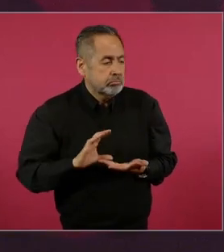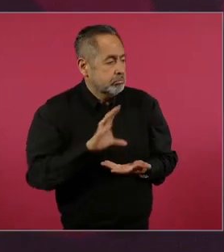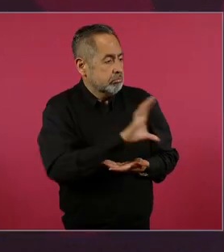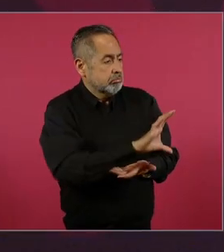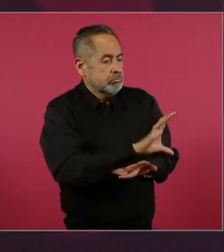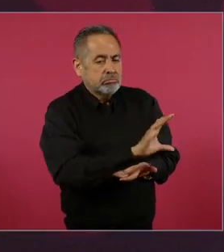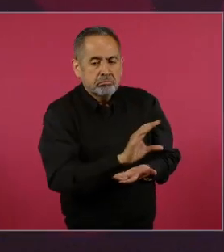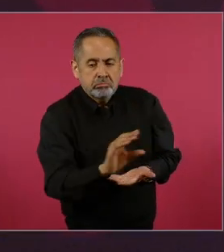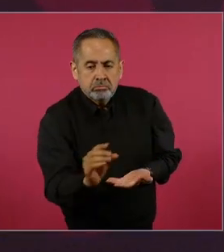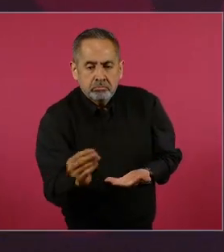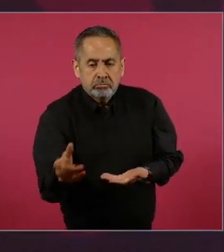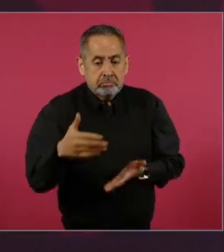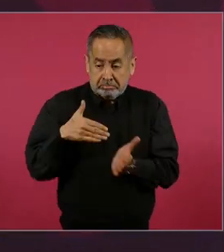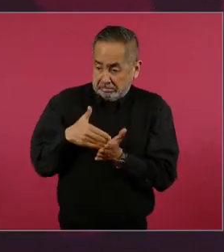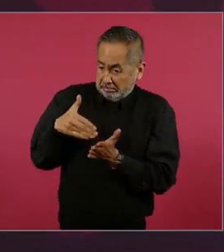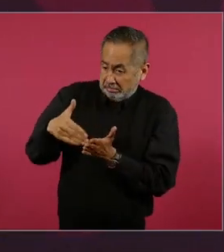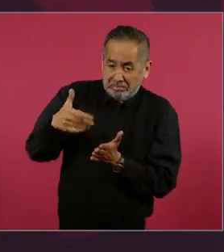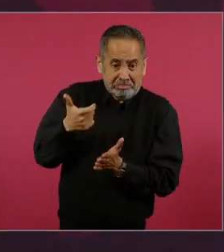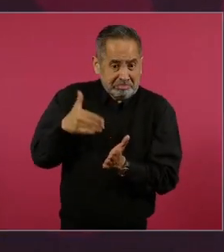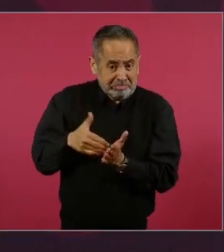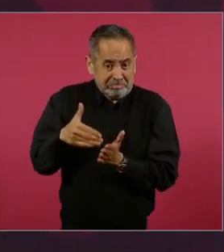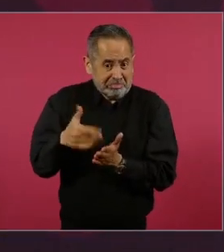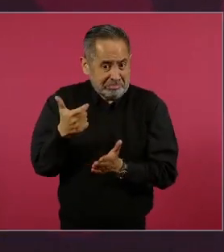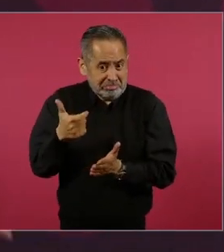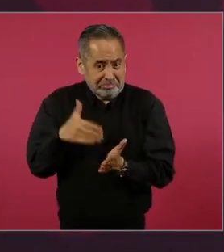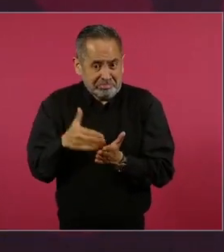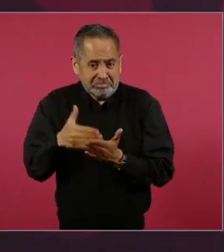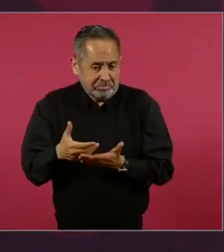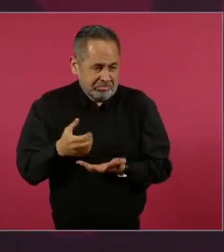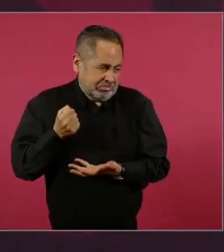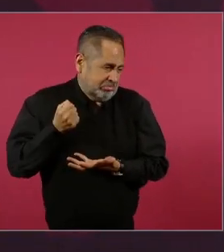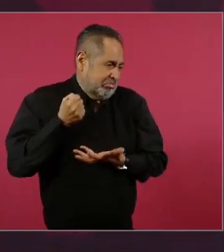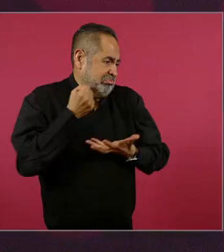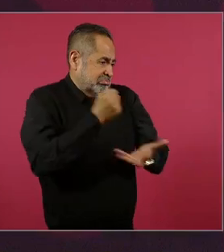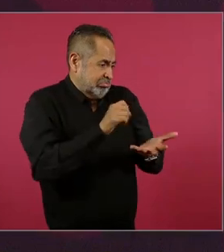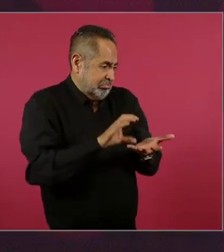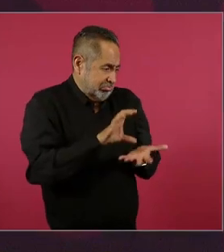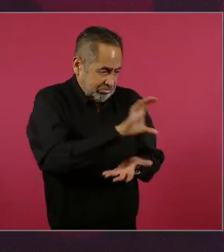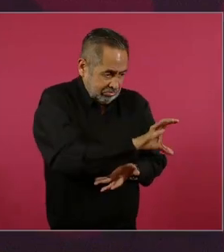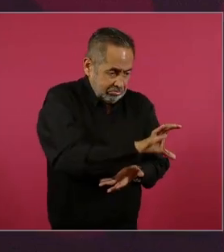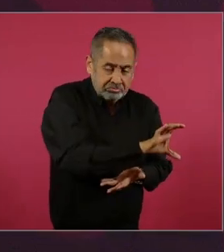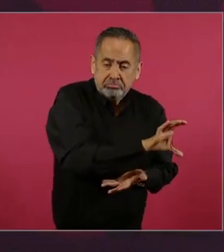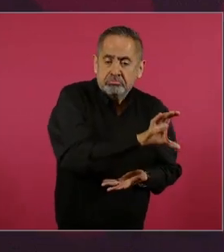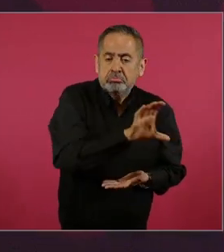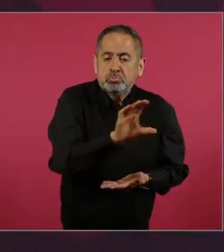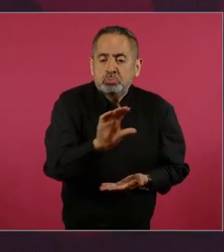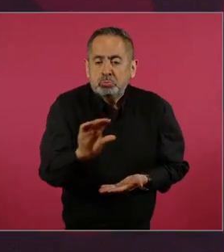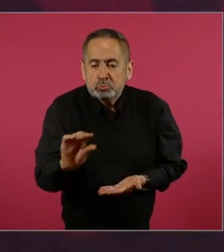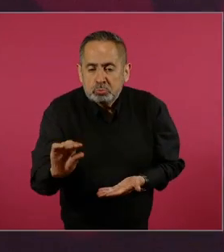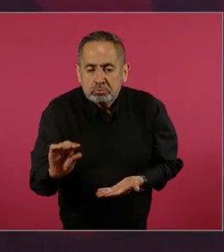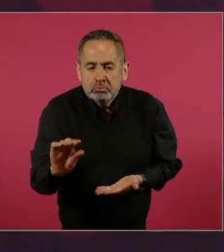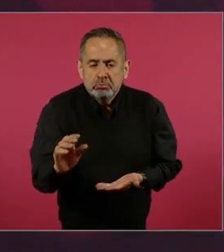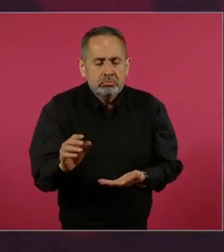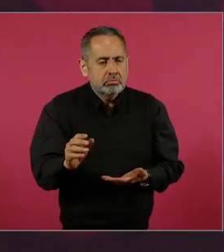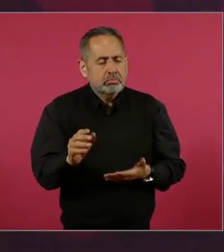que se les daban miles de millones de pesos. Entonces, terminar con todo eso, crear